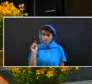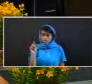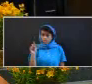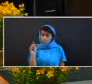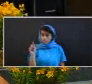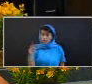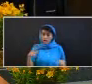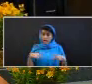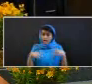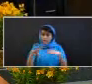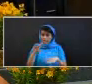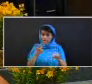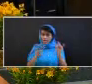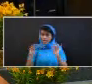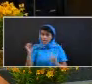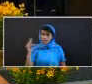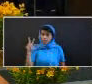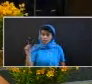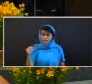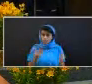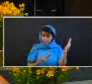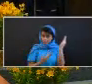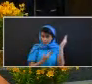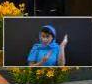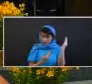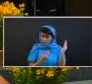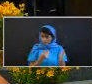¿Hay alguien que no ha sido todavía servido allá?